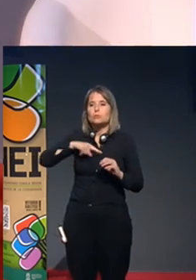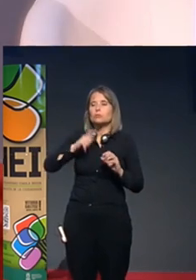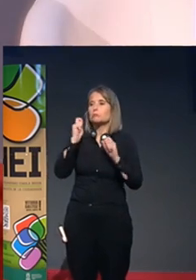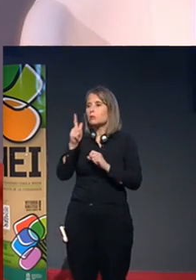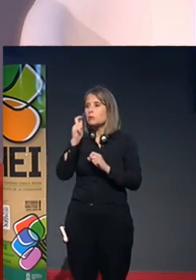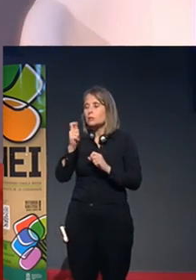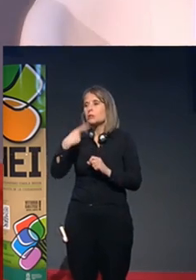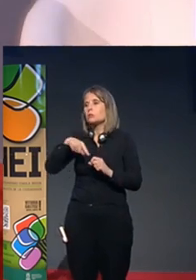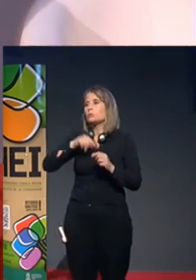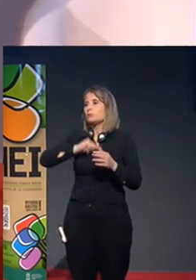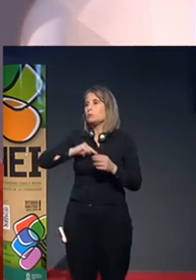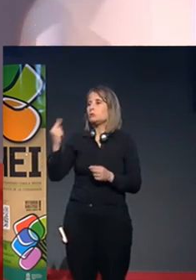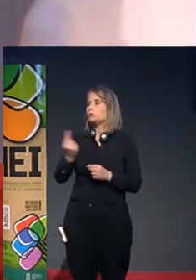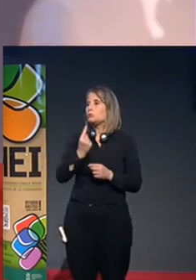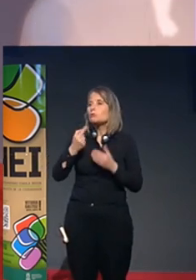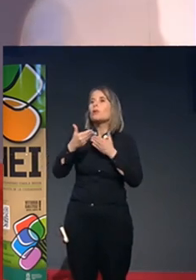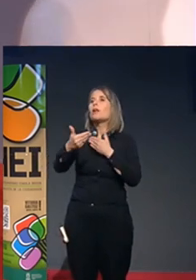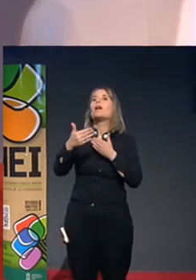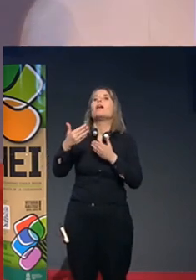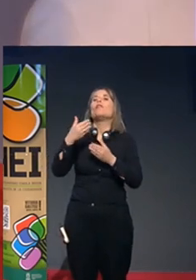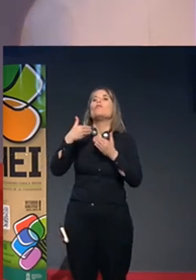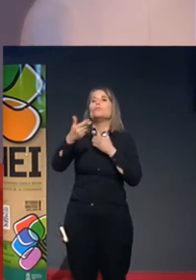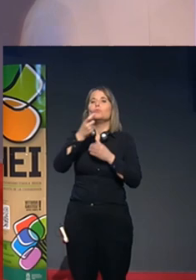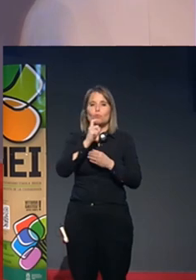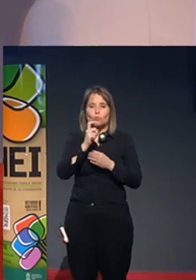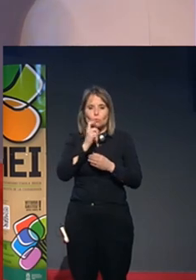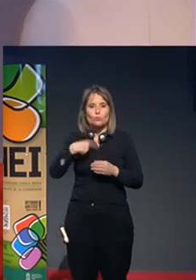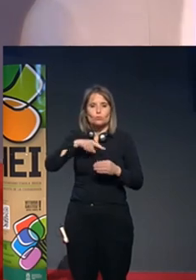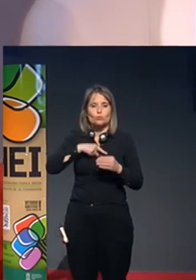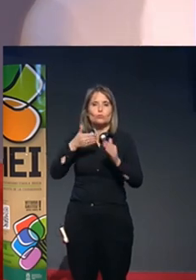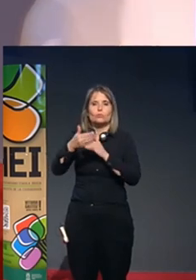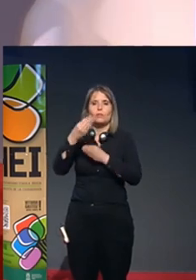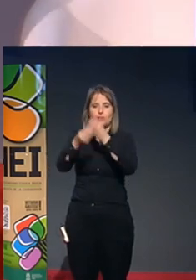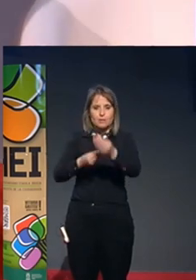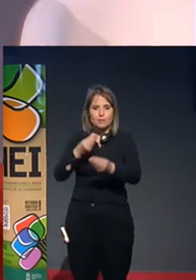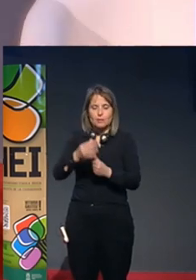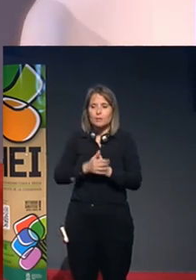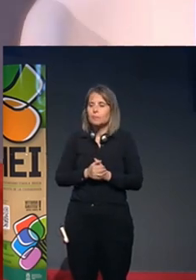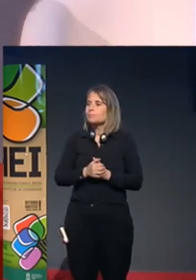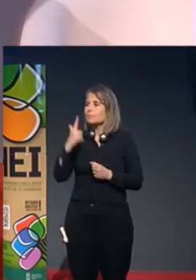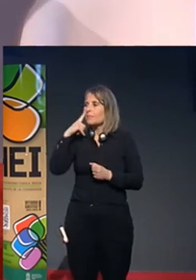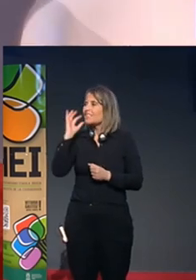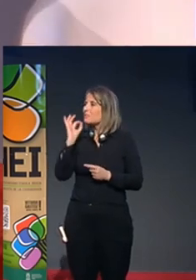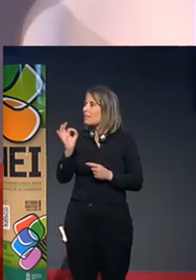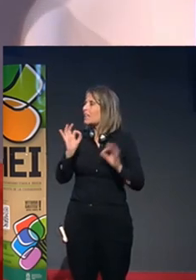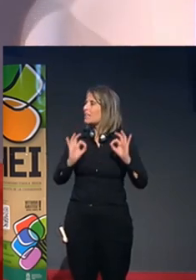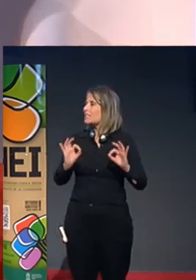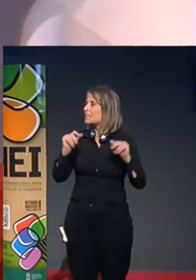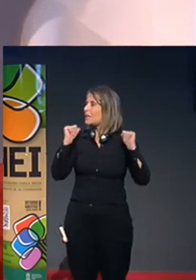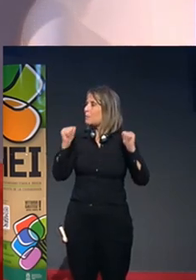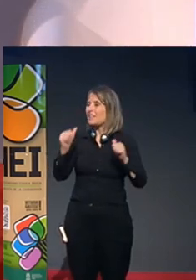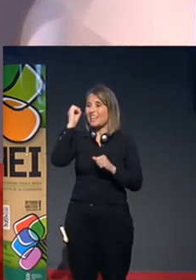poltz Kora bakarrik begir atzen duen norba Ian dait queela antem dait la verdad es que empezar así una